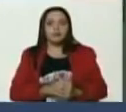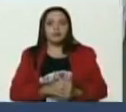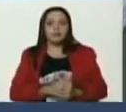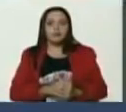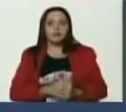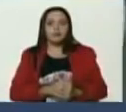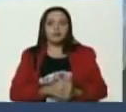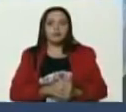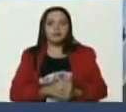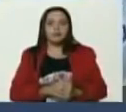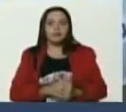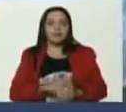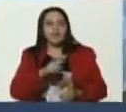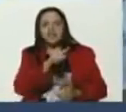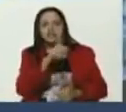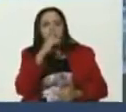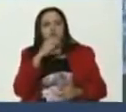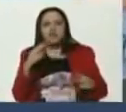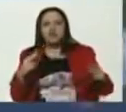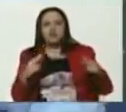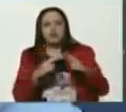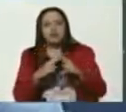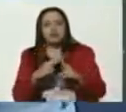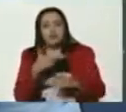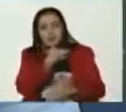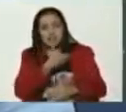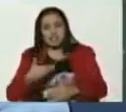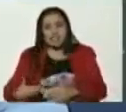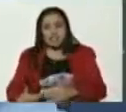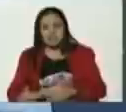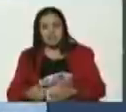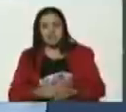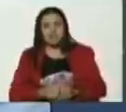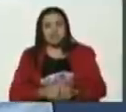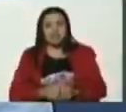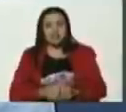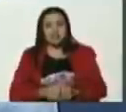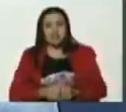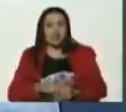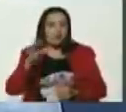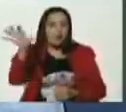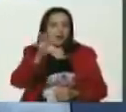Eso no lo van a conseguir en estos presidentes de los países lacayos